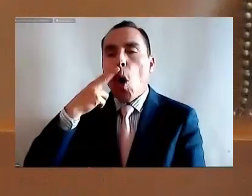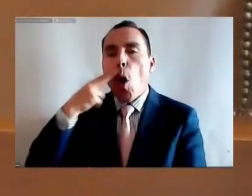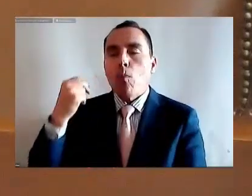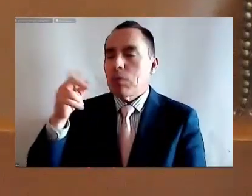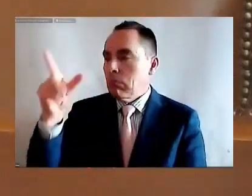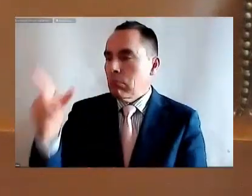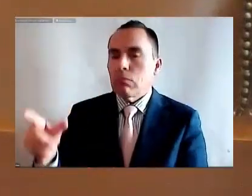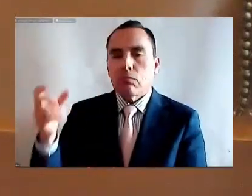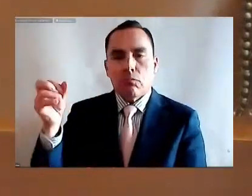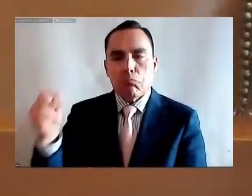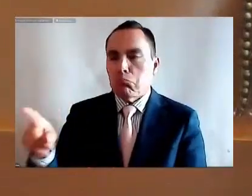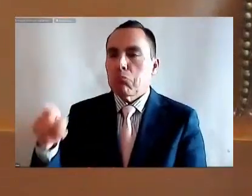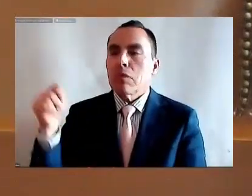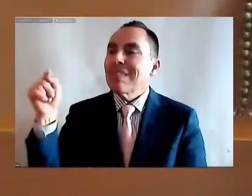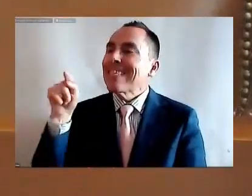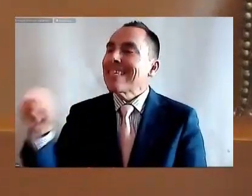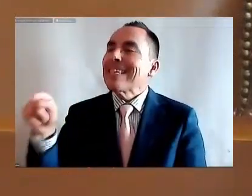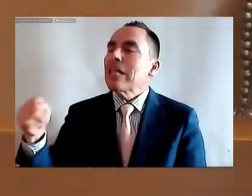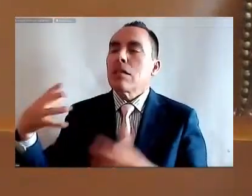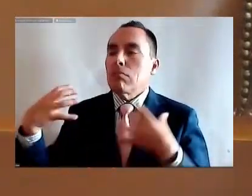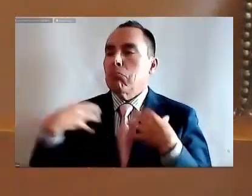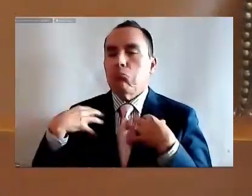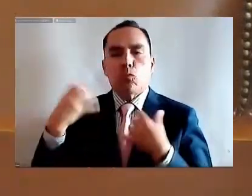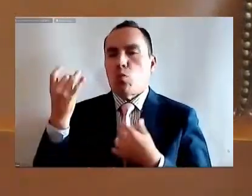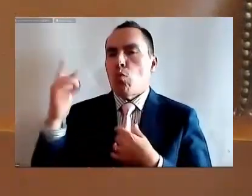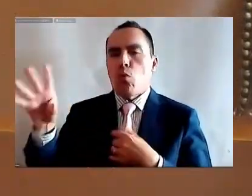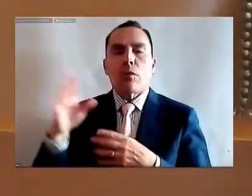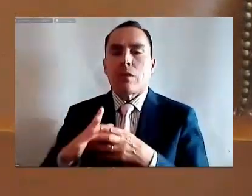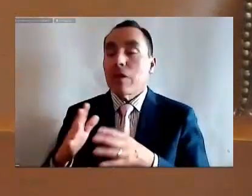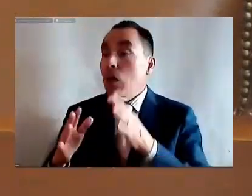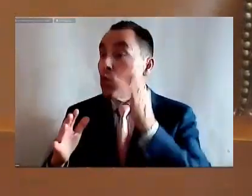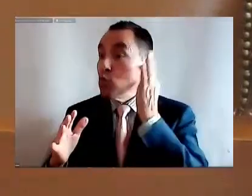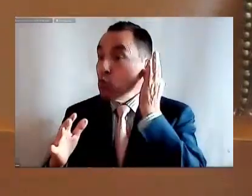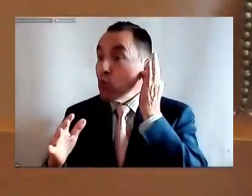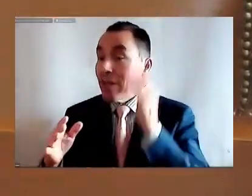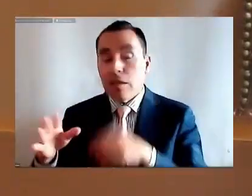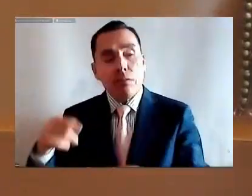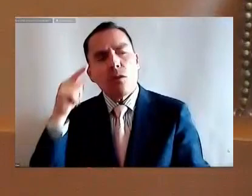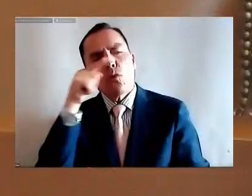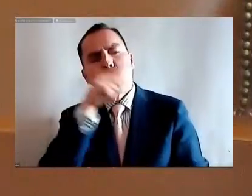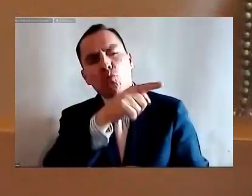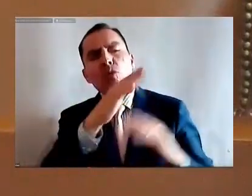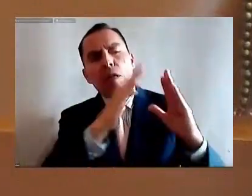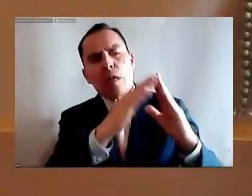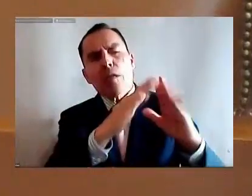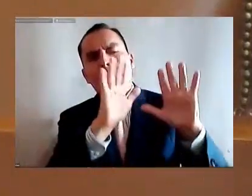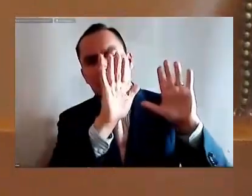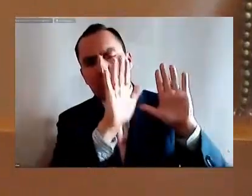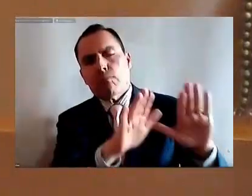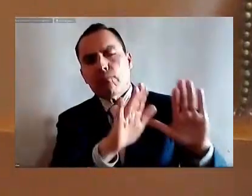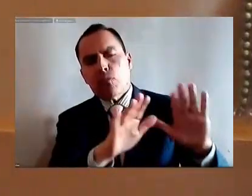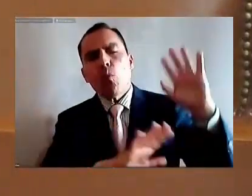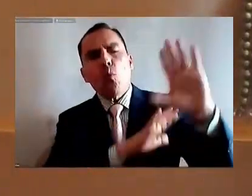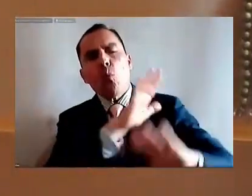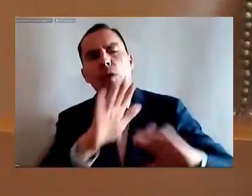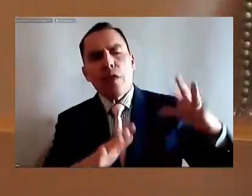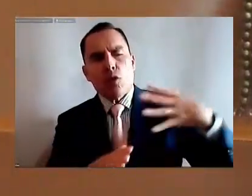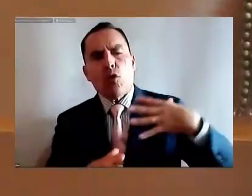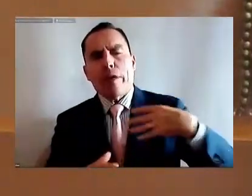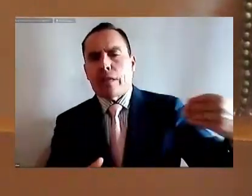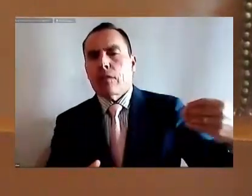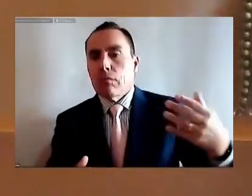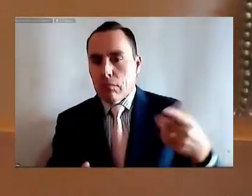una familia y la mujer tenía que quedarse en la casa cuidando a los hijos. Ese fue un argumento que ocuparon